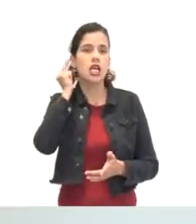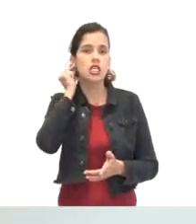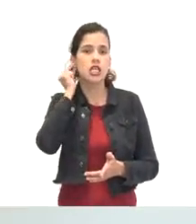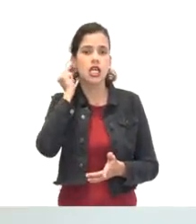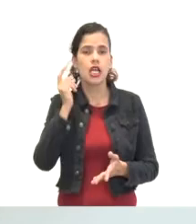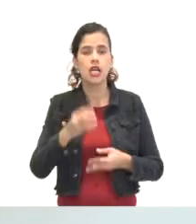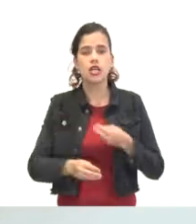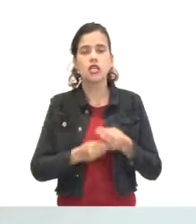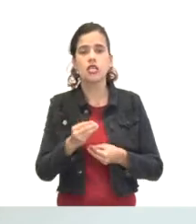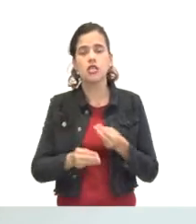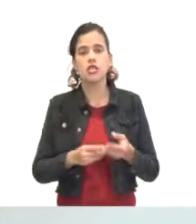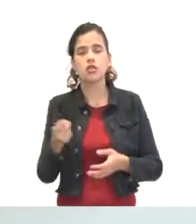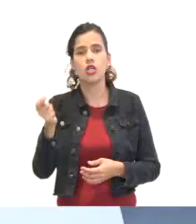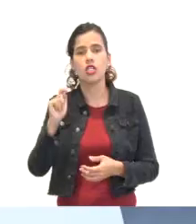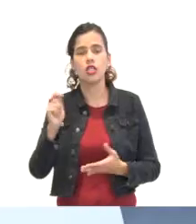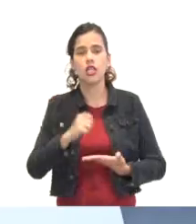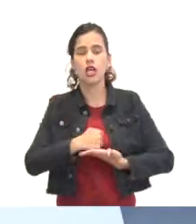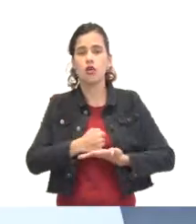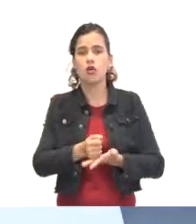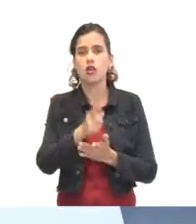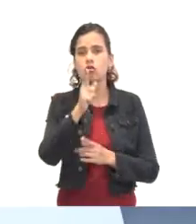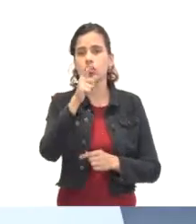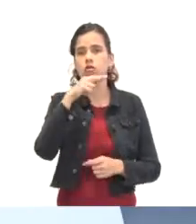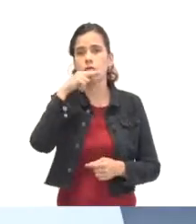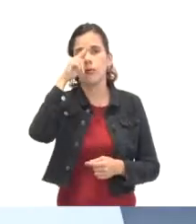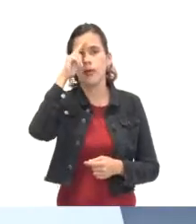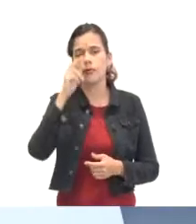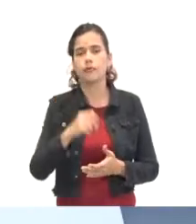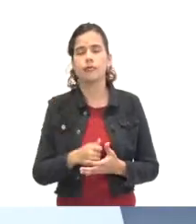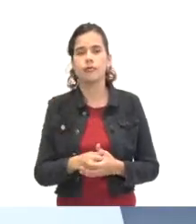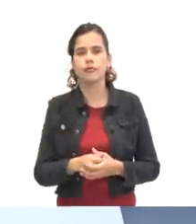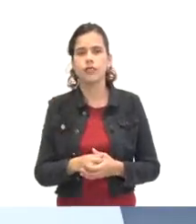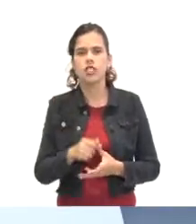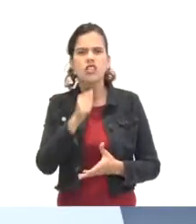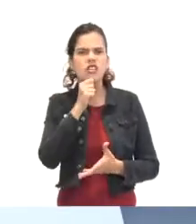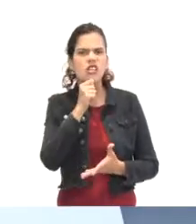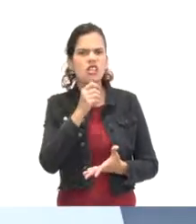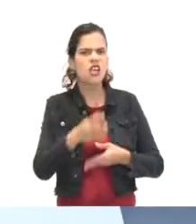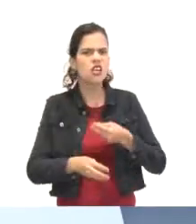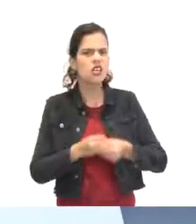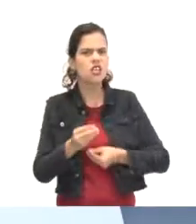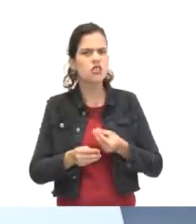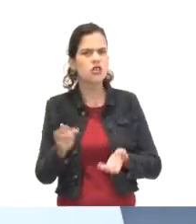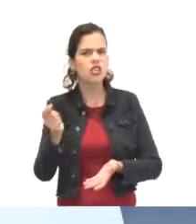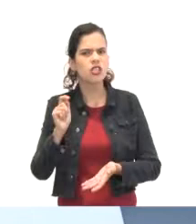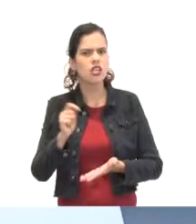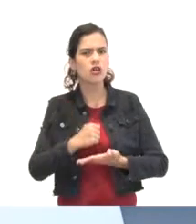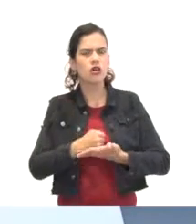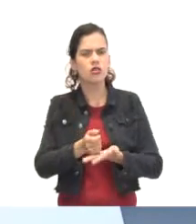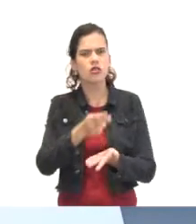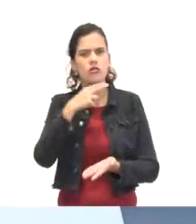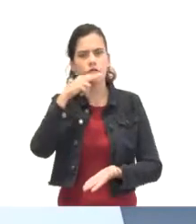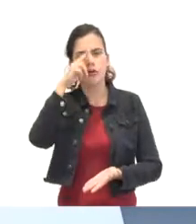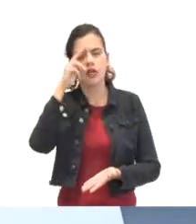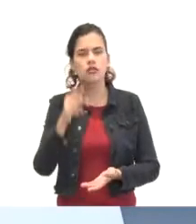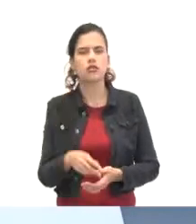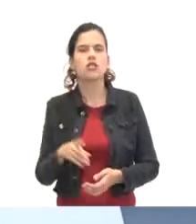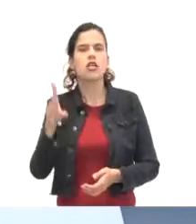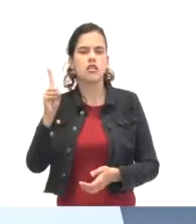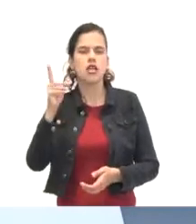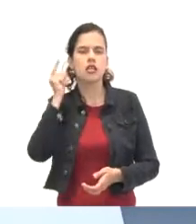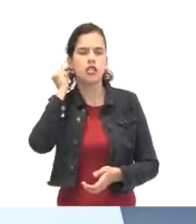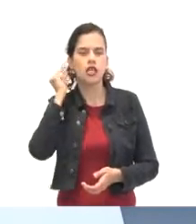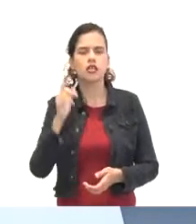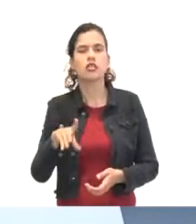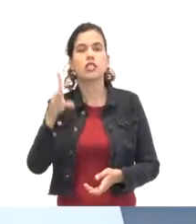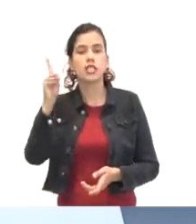Daniela hizo la tarea con ayuda de su papá. ¿Quién hizo la tarea con ayuda de su papá? Daniela. Daniela.